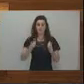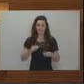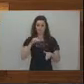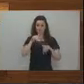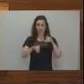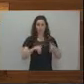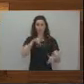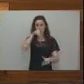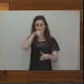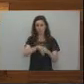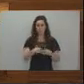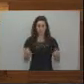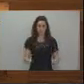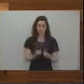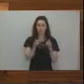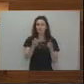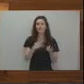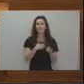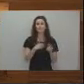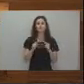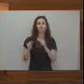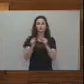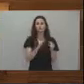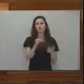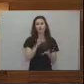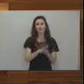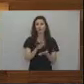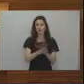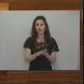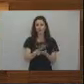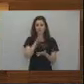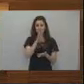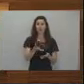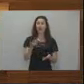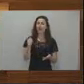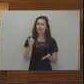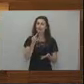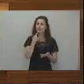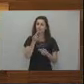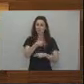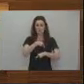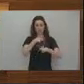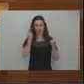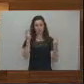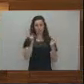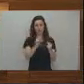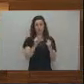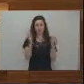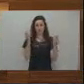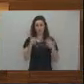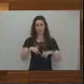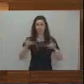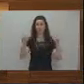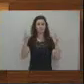de tener un debate sosegado. Lo decíamos antes, no hubo un debate público, no hubo un debate en la televisión, no